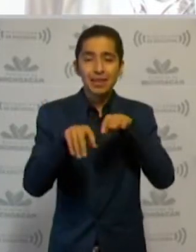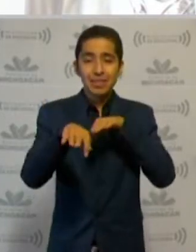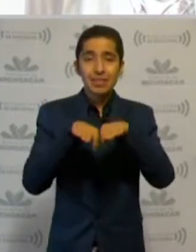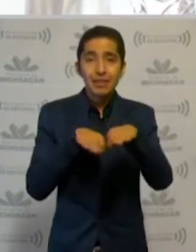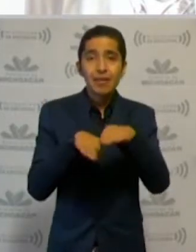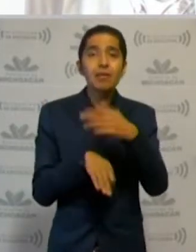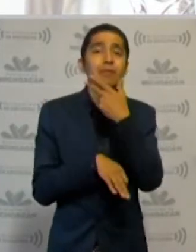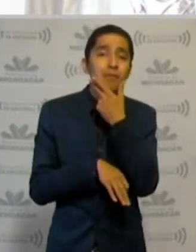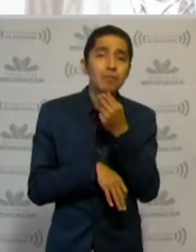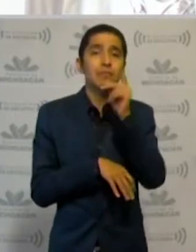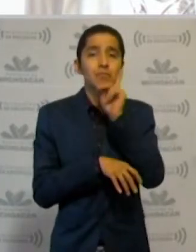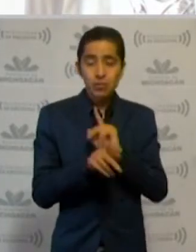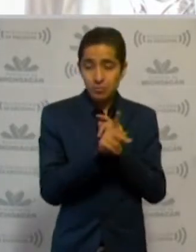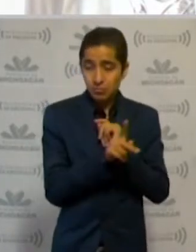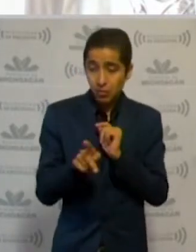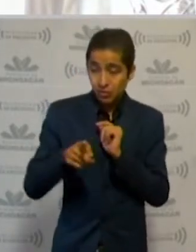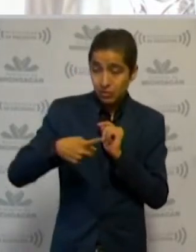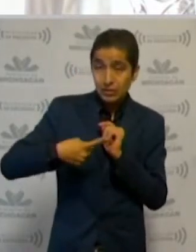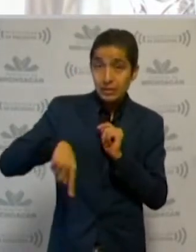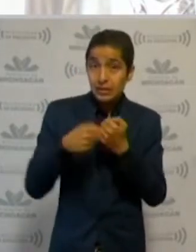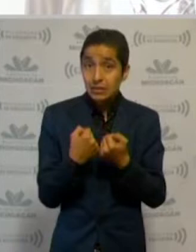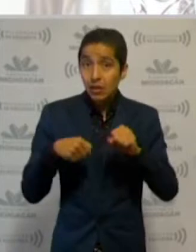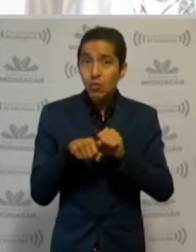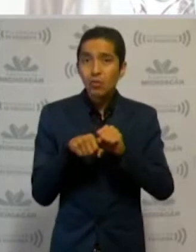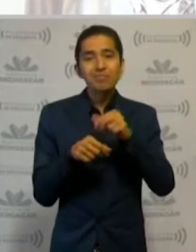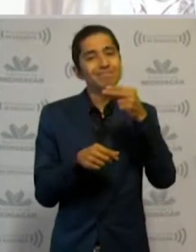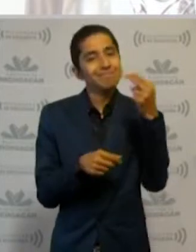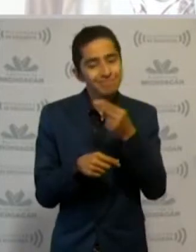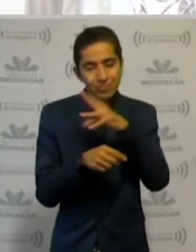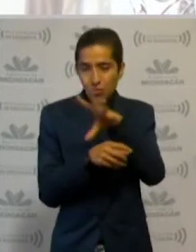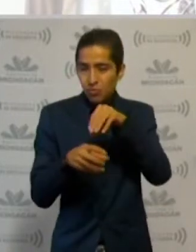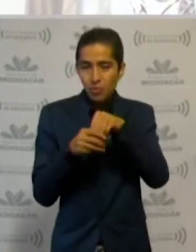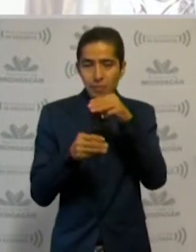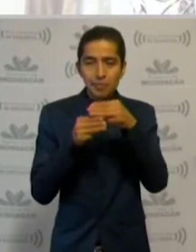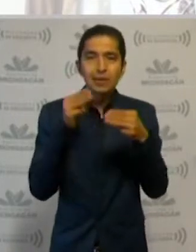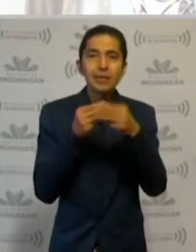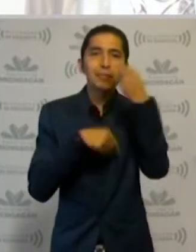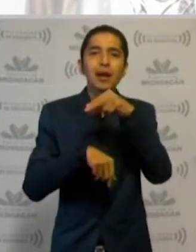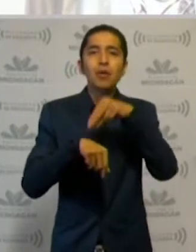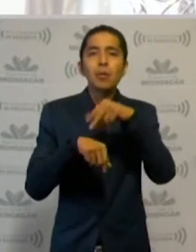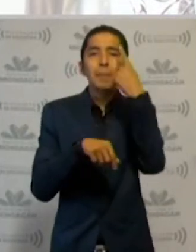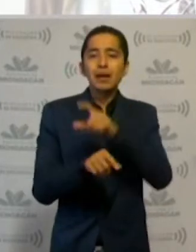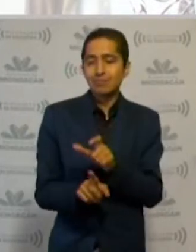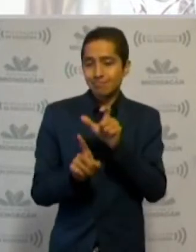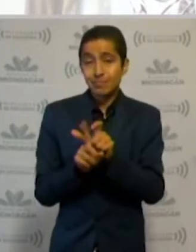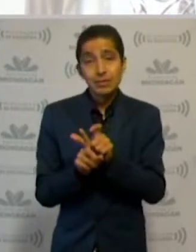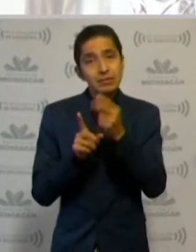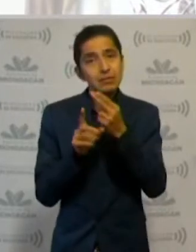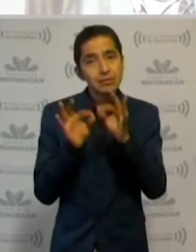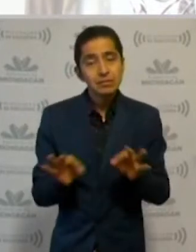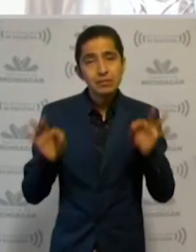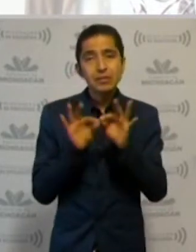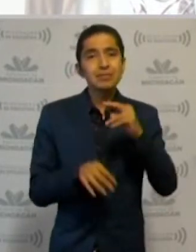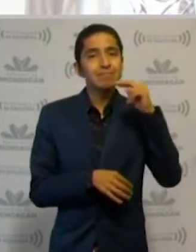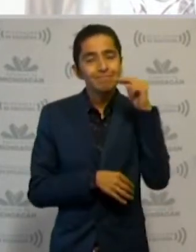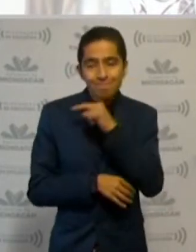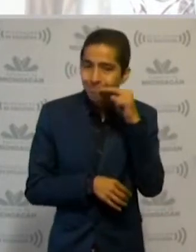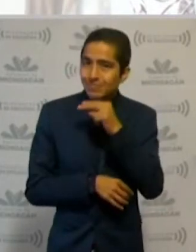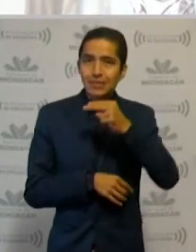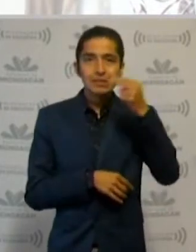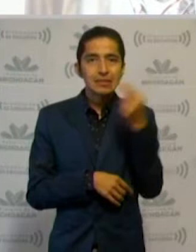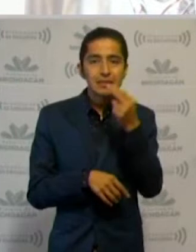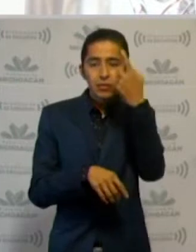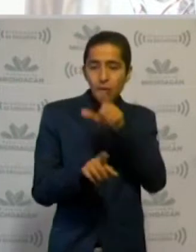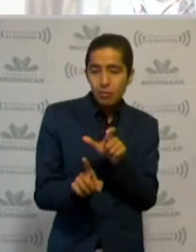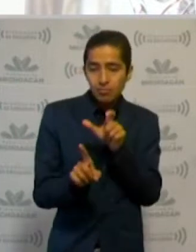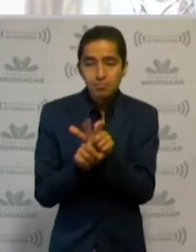y las trabajadoras tengan todo el material médico para su protección es urgente blindar los